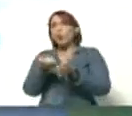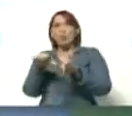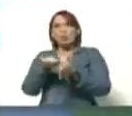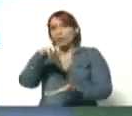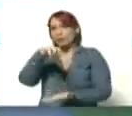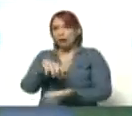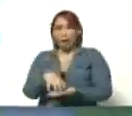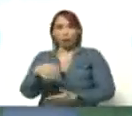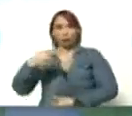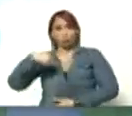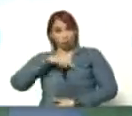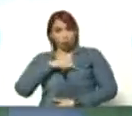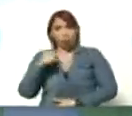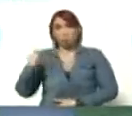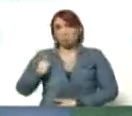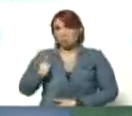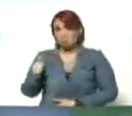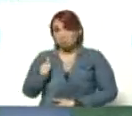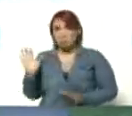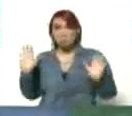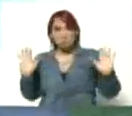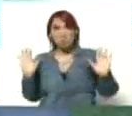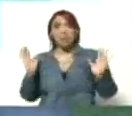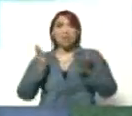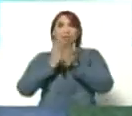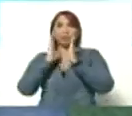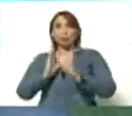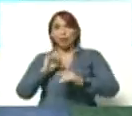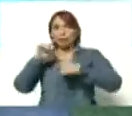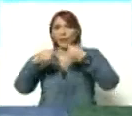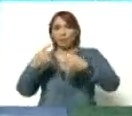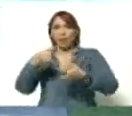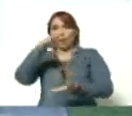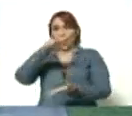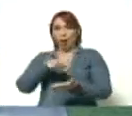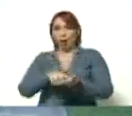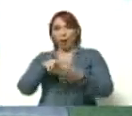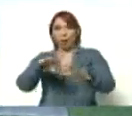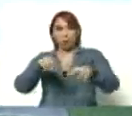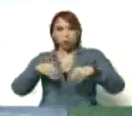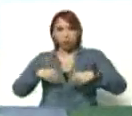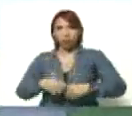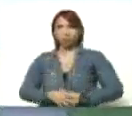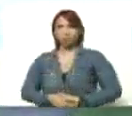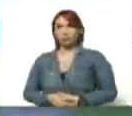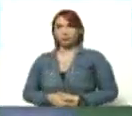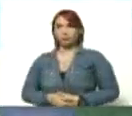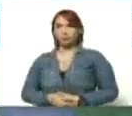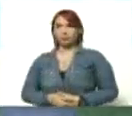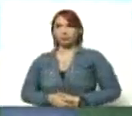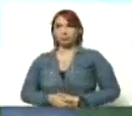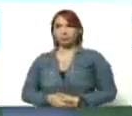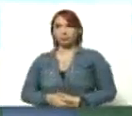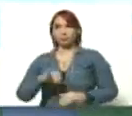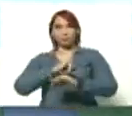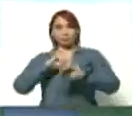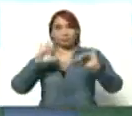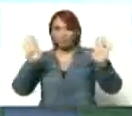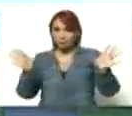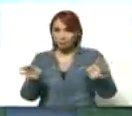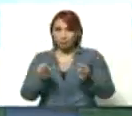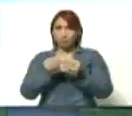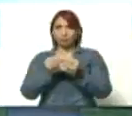que queramos estudiar y posteriormente le daremos aceptar para que sea concluido